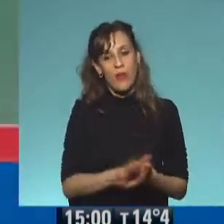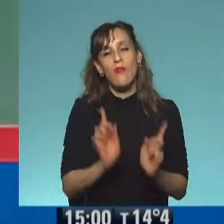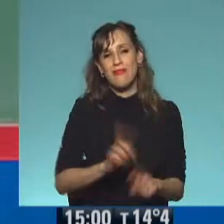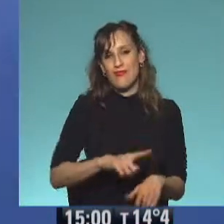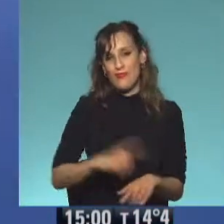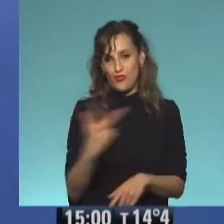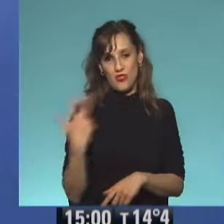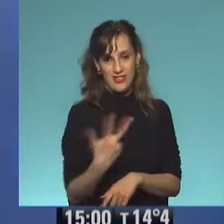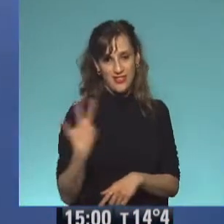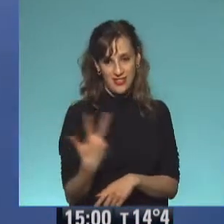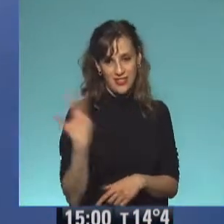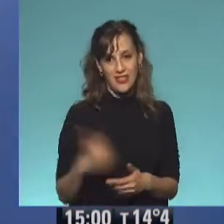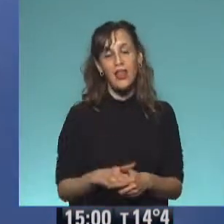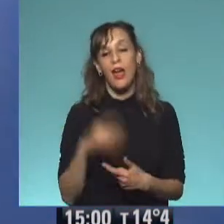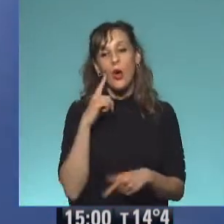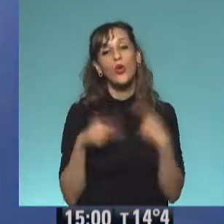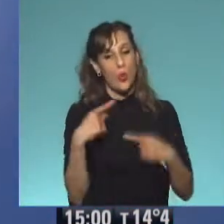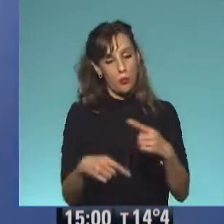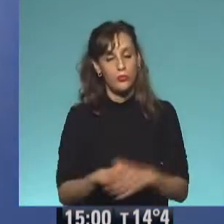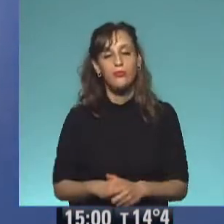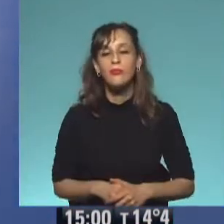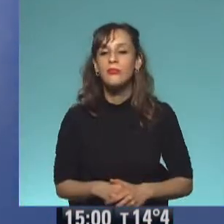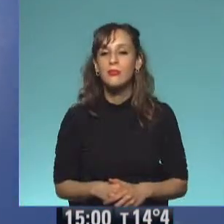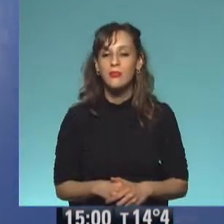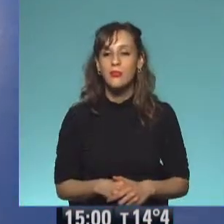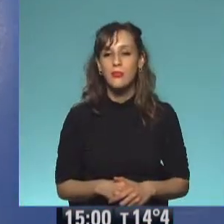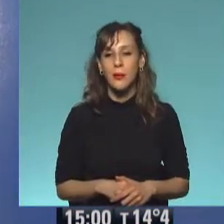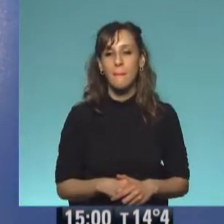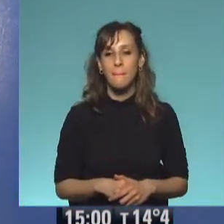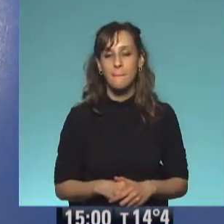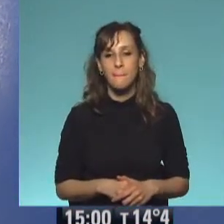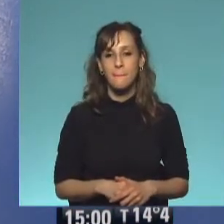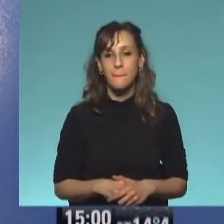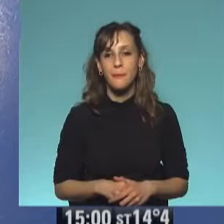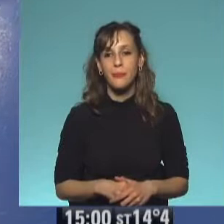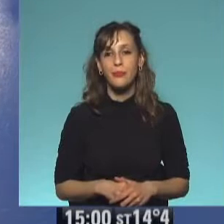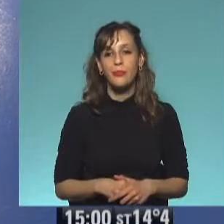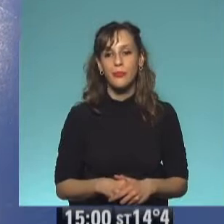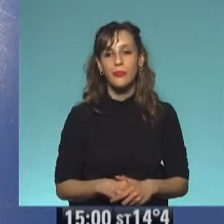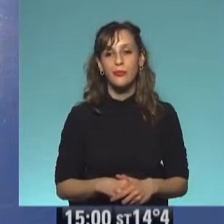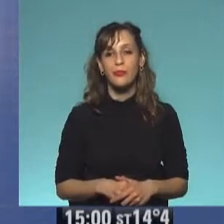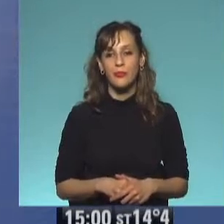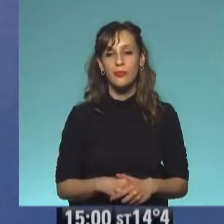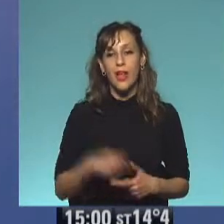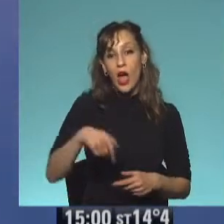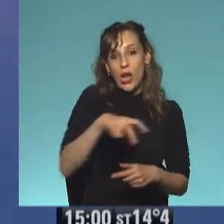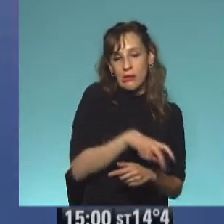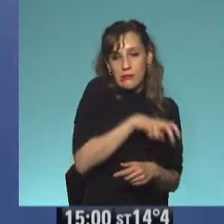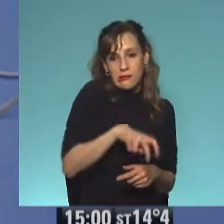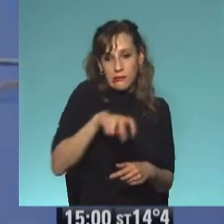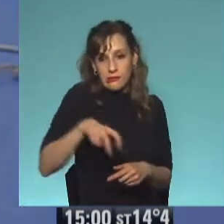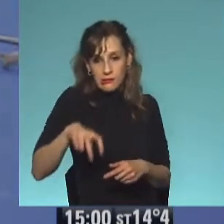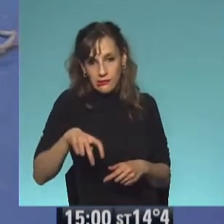vamos con la que vamos con el que sigamos con el próximo baile ahora vamos a hacer así vamos seguir de costado si yo voy tratando así de